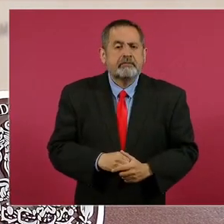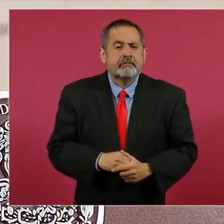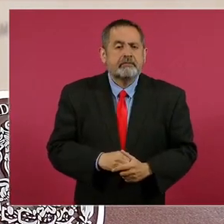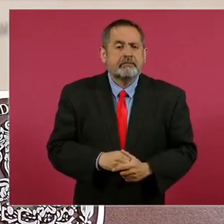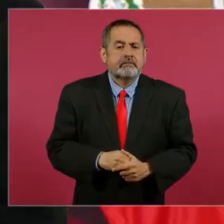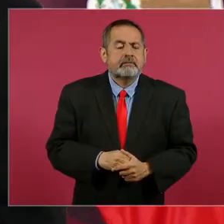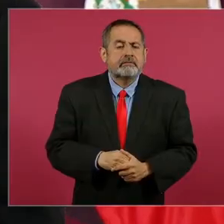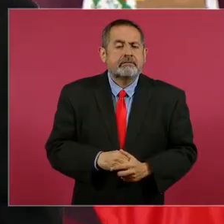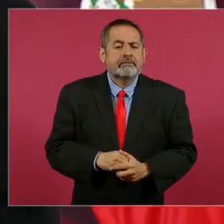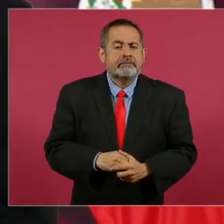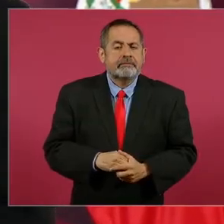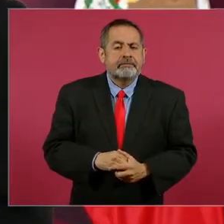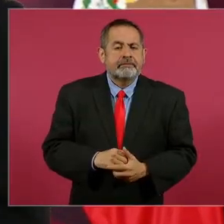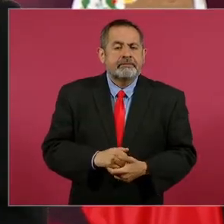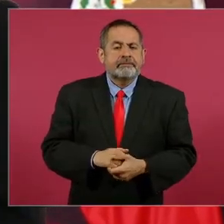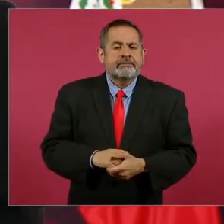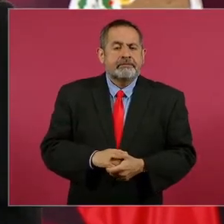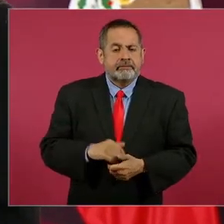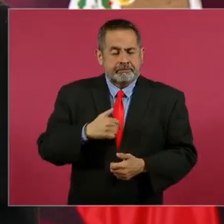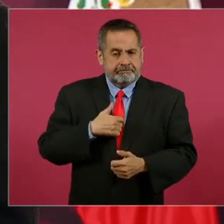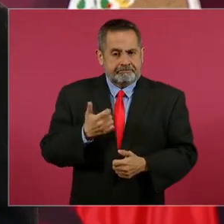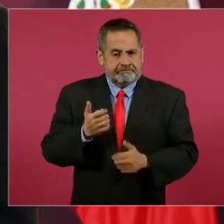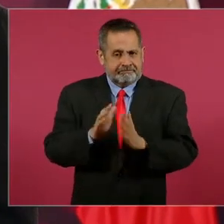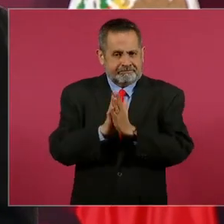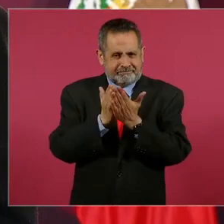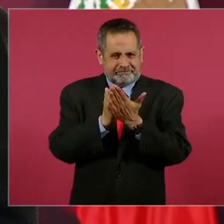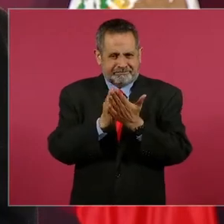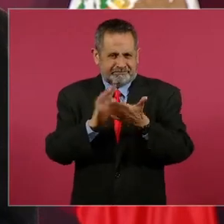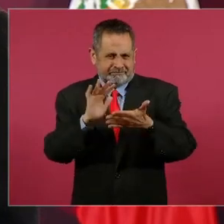hice el libro